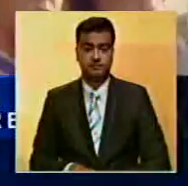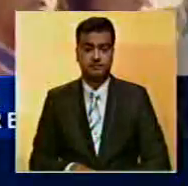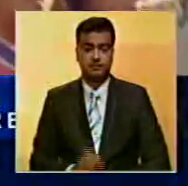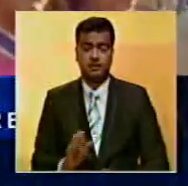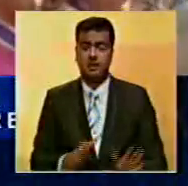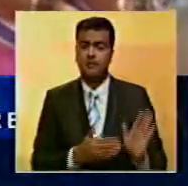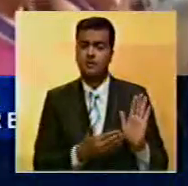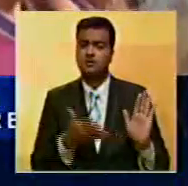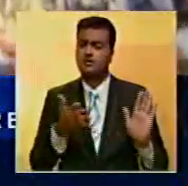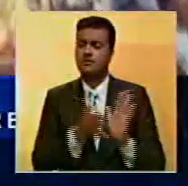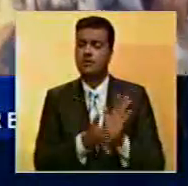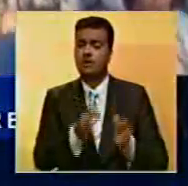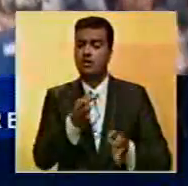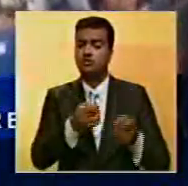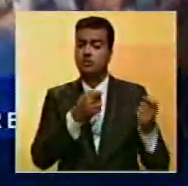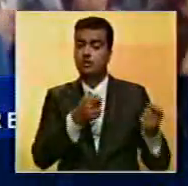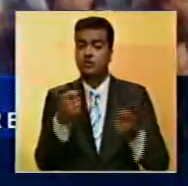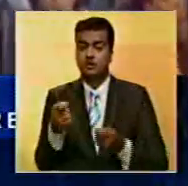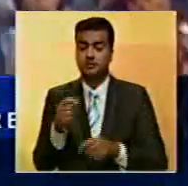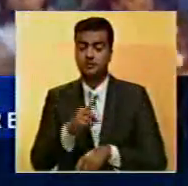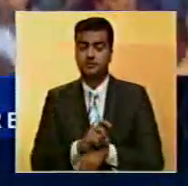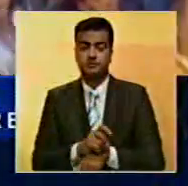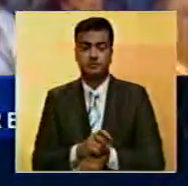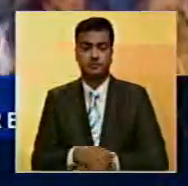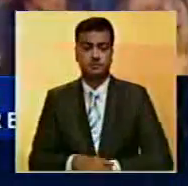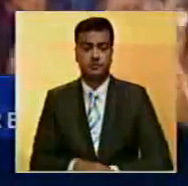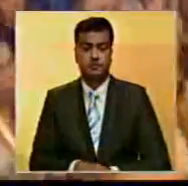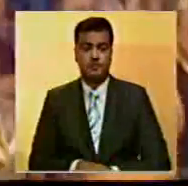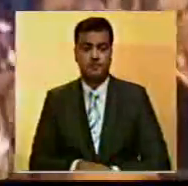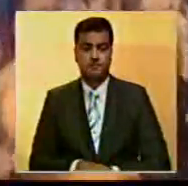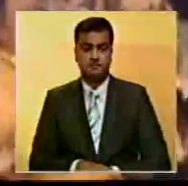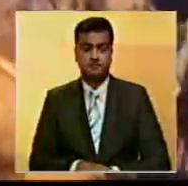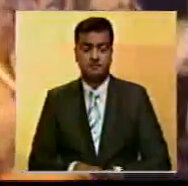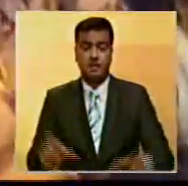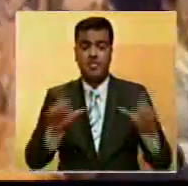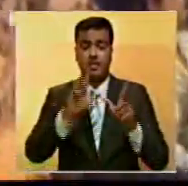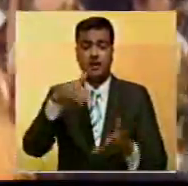contempla un ajuste en el horario escolar. Desde Teleragua, Héctor Villa, Noticiero Venevisión.